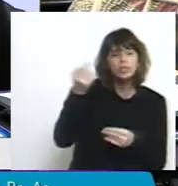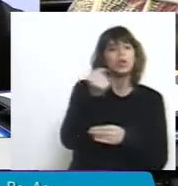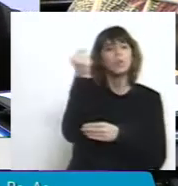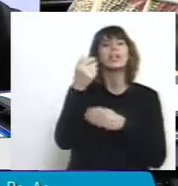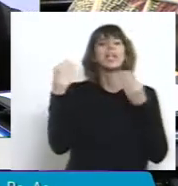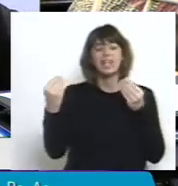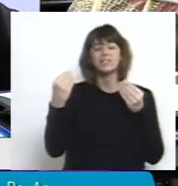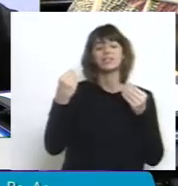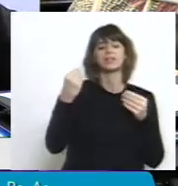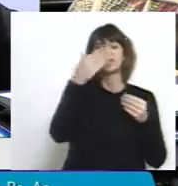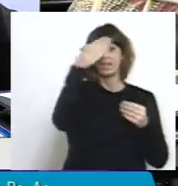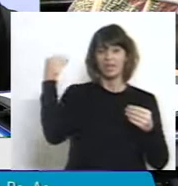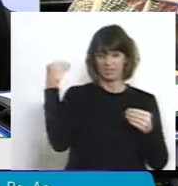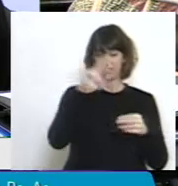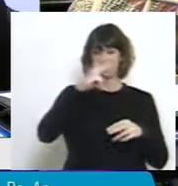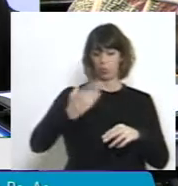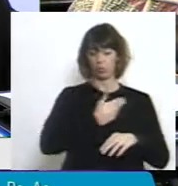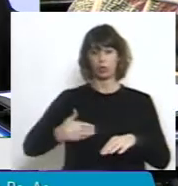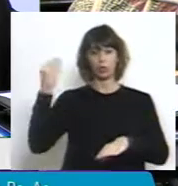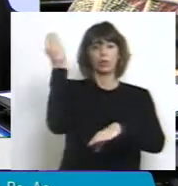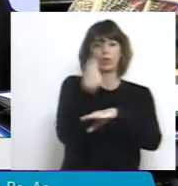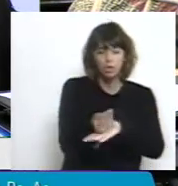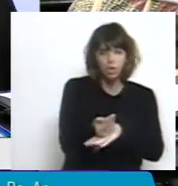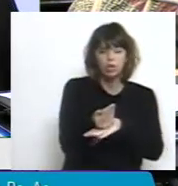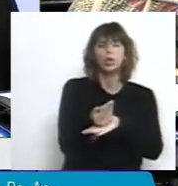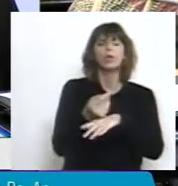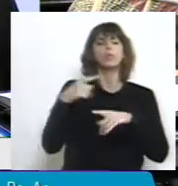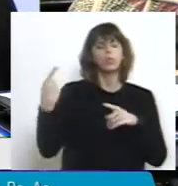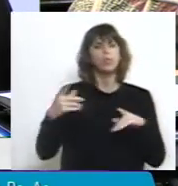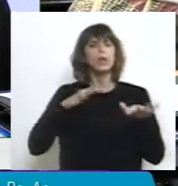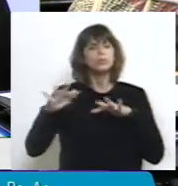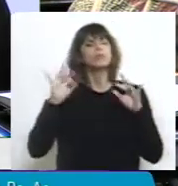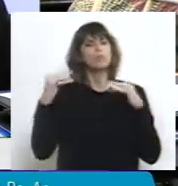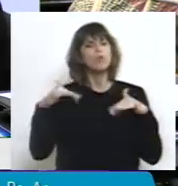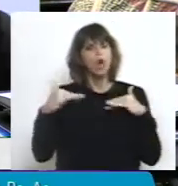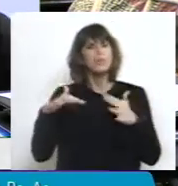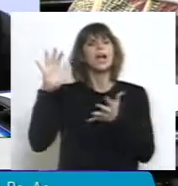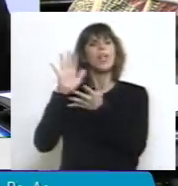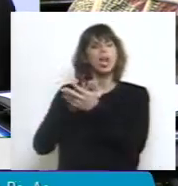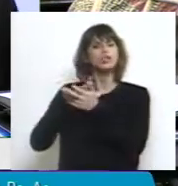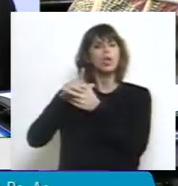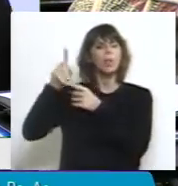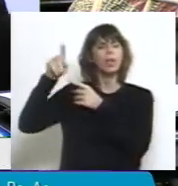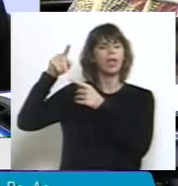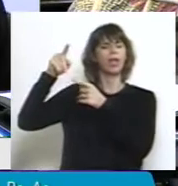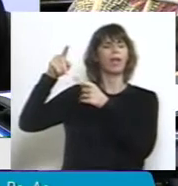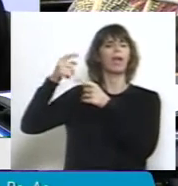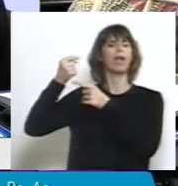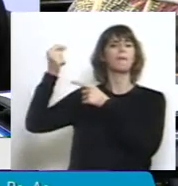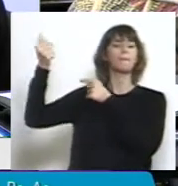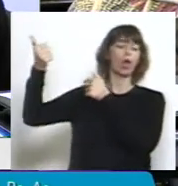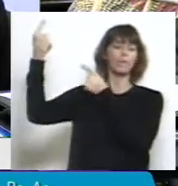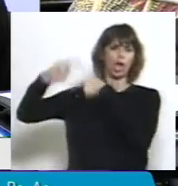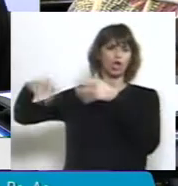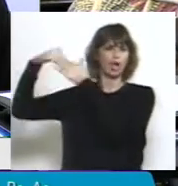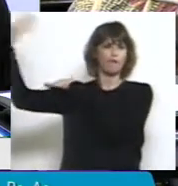afrontó el segundo mandato de nuestra presidenta. Observarán, porque esto ha sido un largo reclamo de la oposición, ¿por qué comparan con el 2003? No, acá estamos